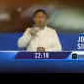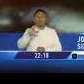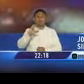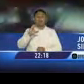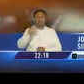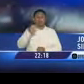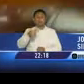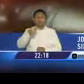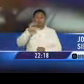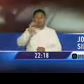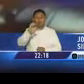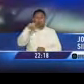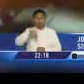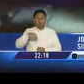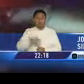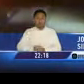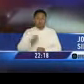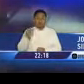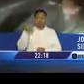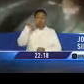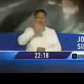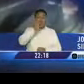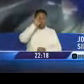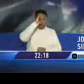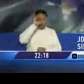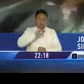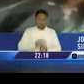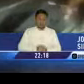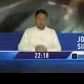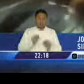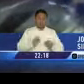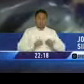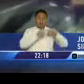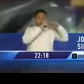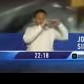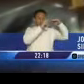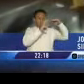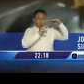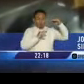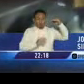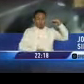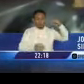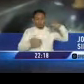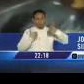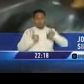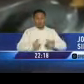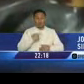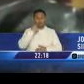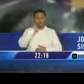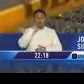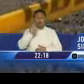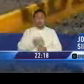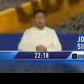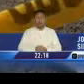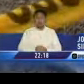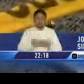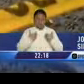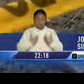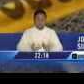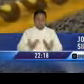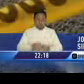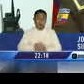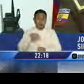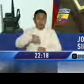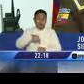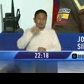y agentes de criminalística y DINASED. Al descender confirmaron que el cuerpo era de sexo masculino, que por su estado tenía algunos días